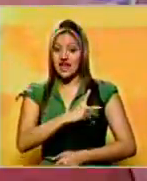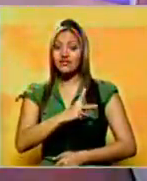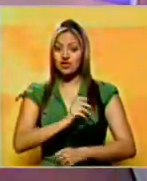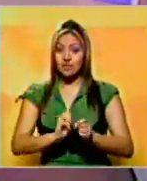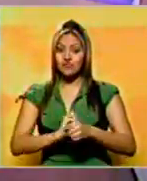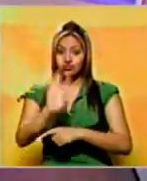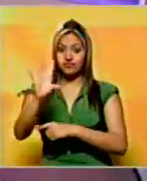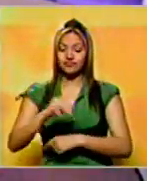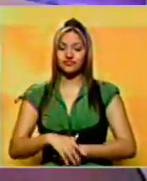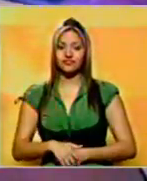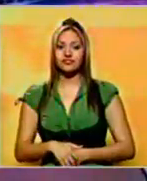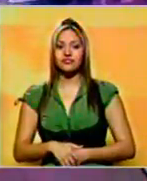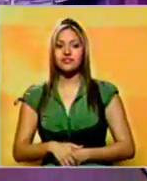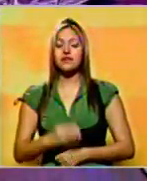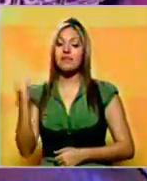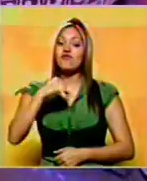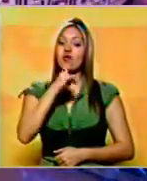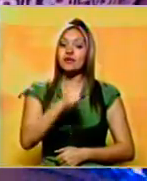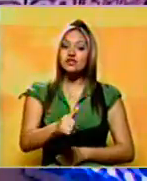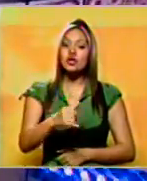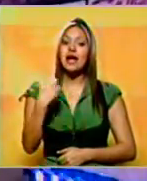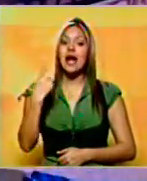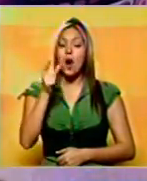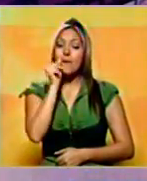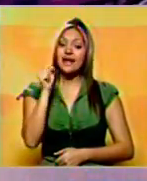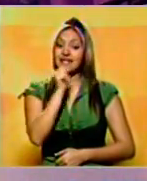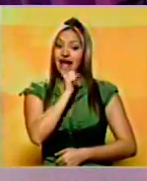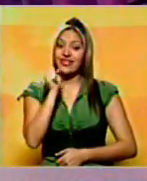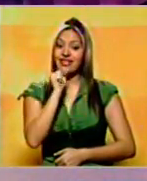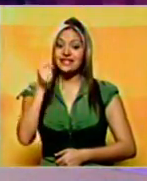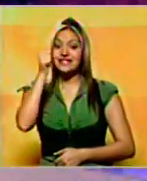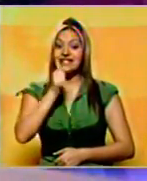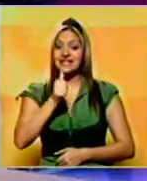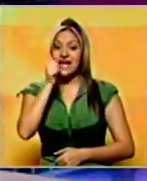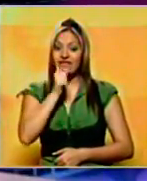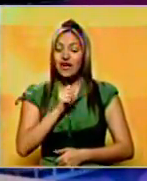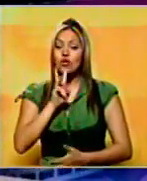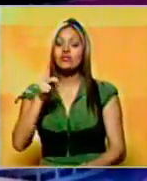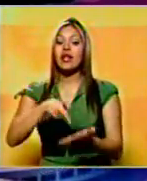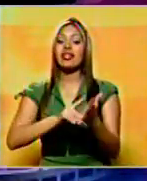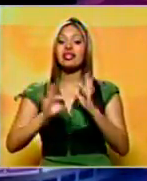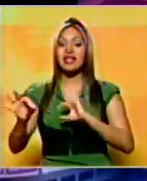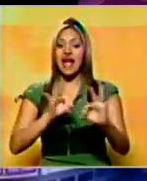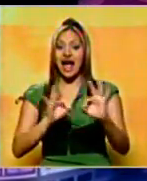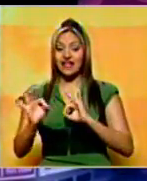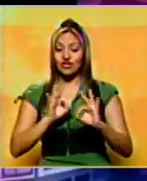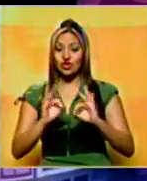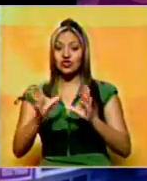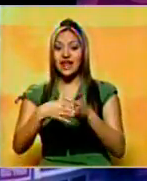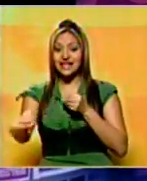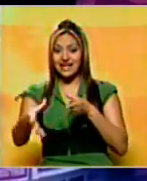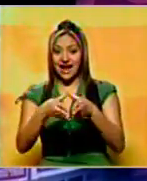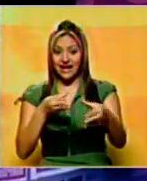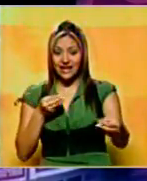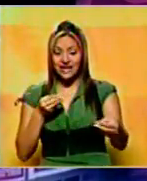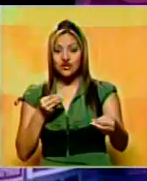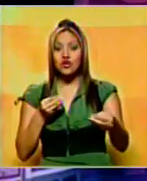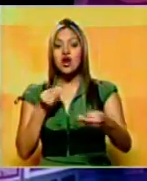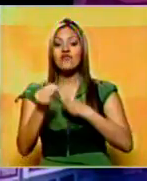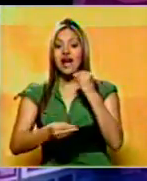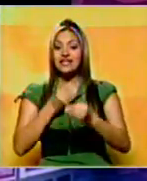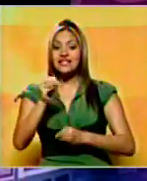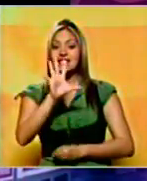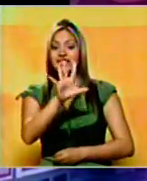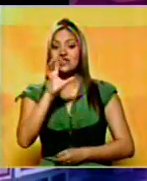Venevisión. Continuamos con más porque el cantante Rudy Márquez actuará este sábado en la Sala Ríos Reina del Teatro Teresa Carreño para celebrar